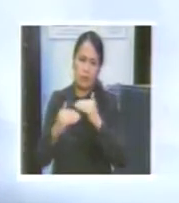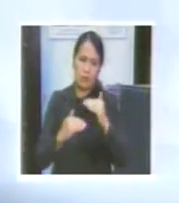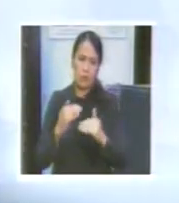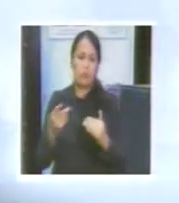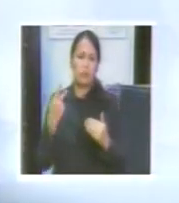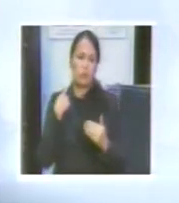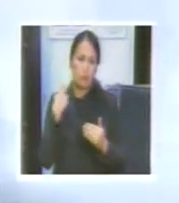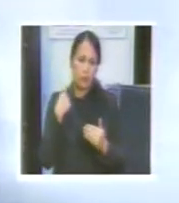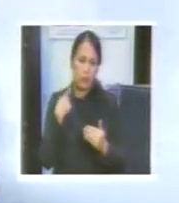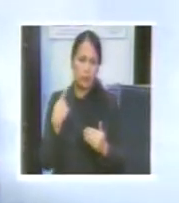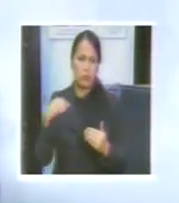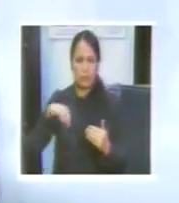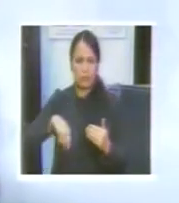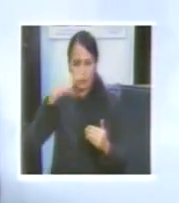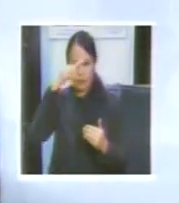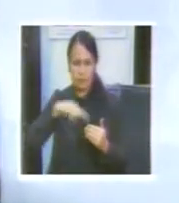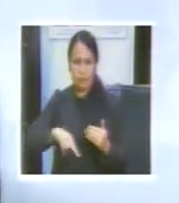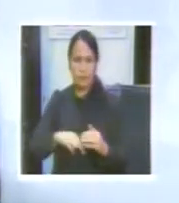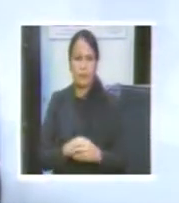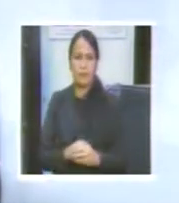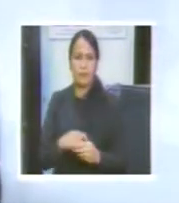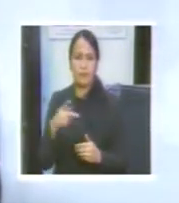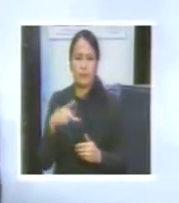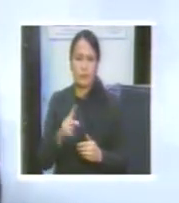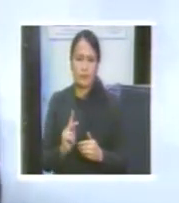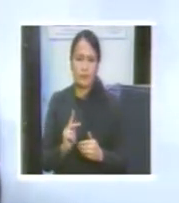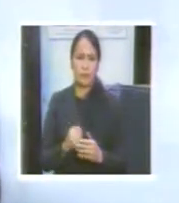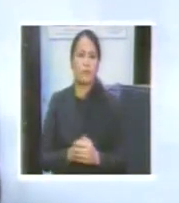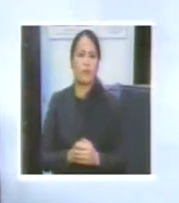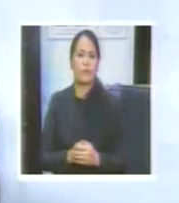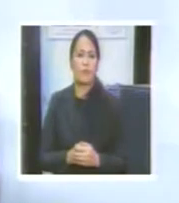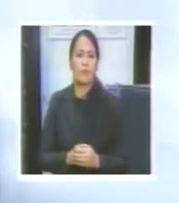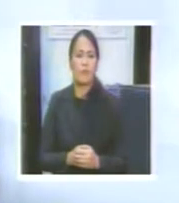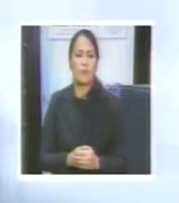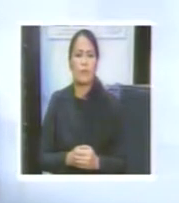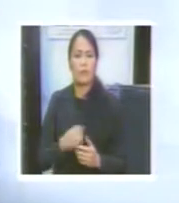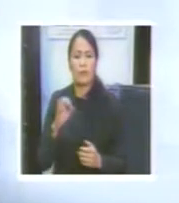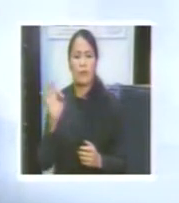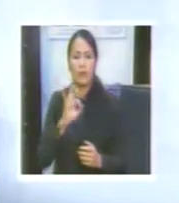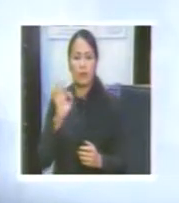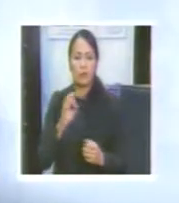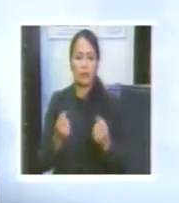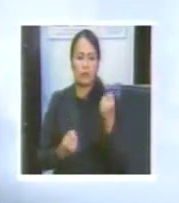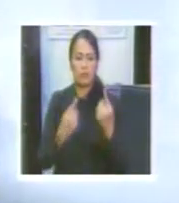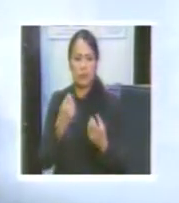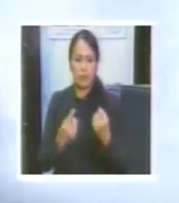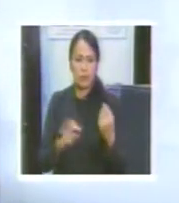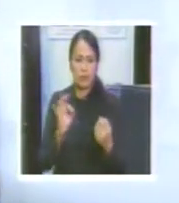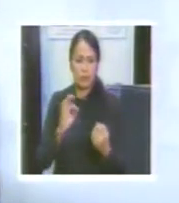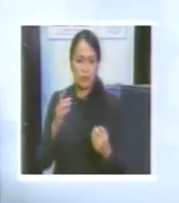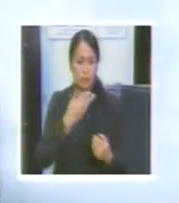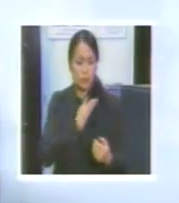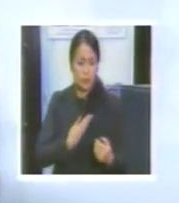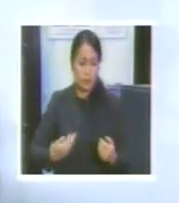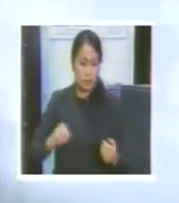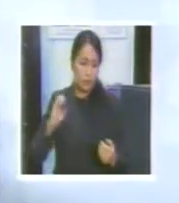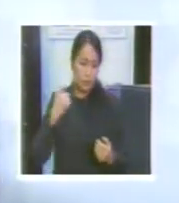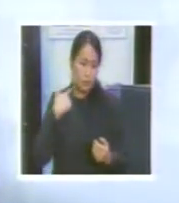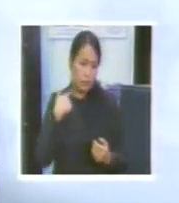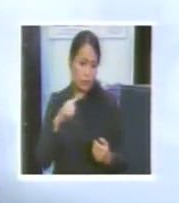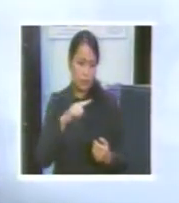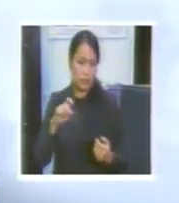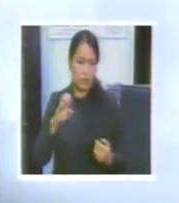sistema político mexicano. Creo que cuando algunos legisladores le plantearon a Zedillo que eso